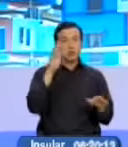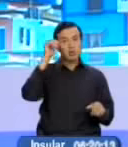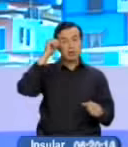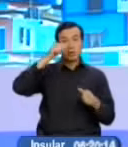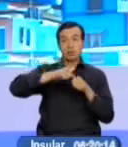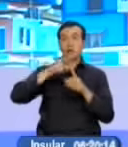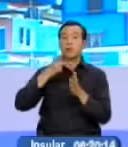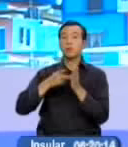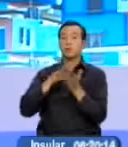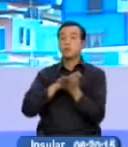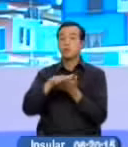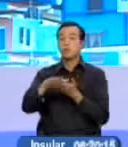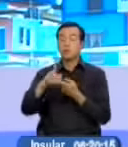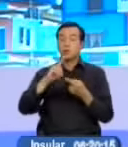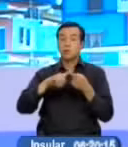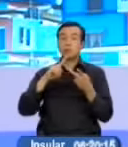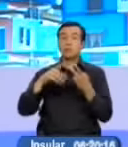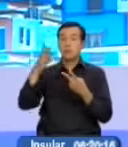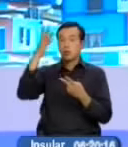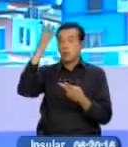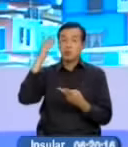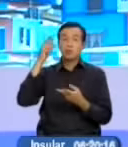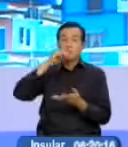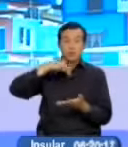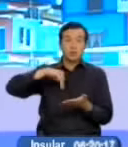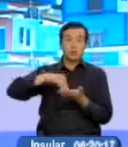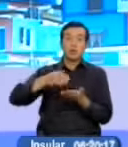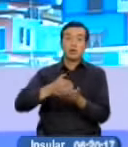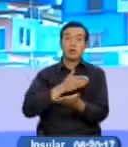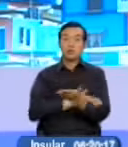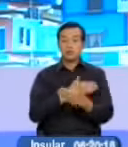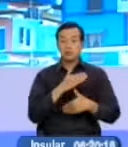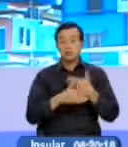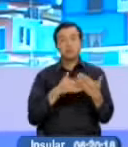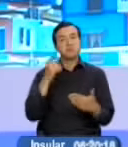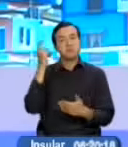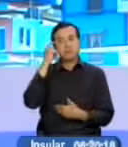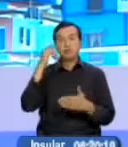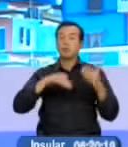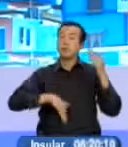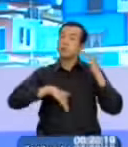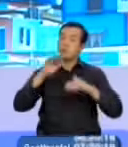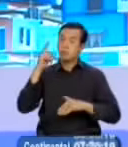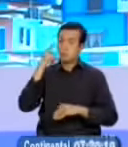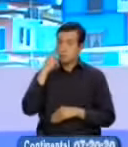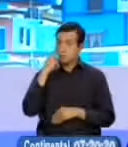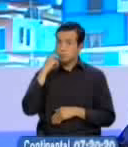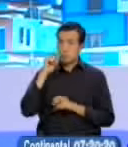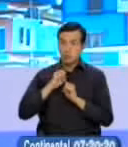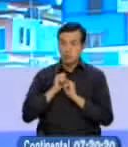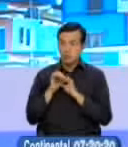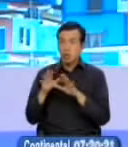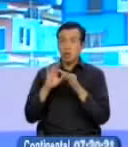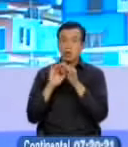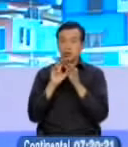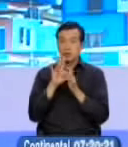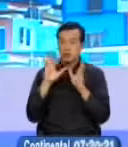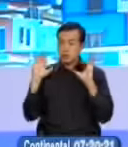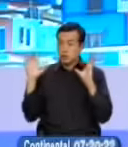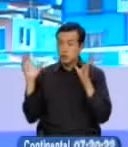pasa en Los Ríos, recordemos lo que pasó ya en las elecciones en Manabí antes de ahora y por eso digo que entra mucho más en cuestión. Fue una penetración de Alianza